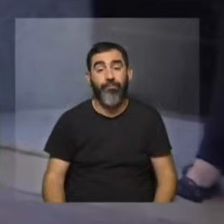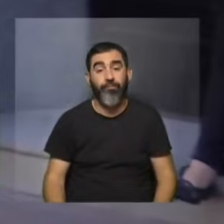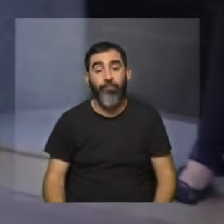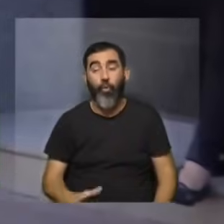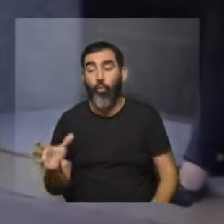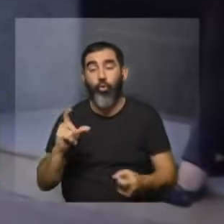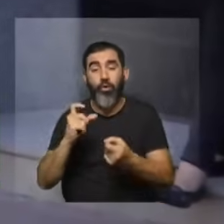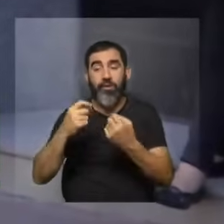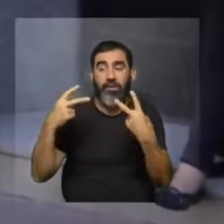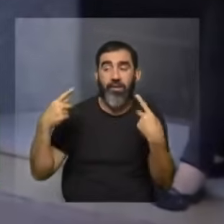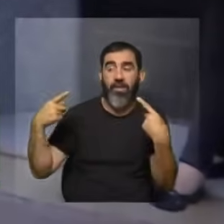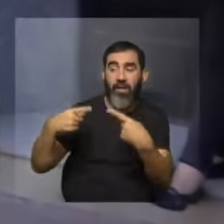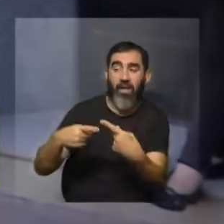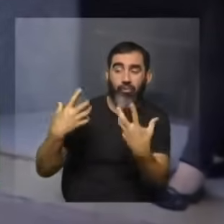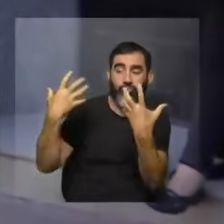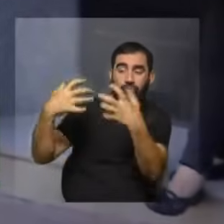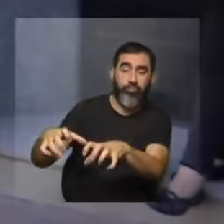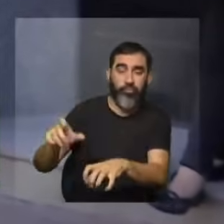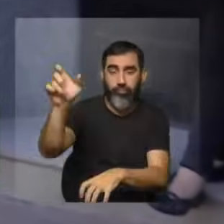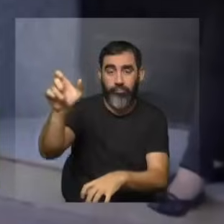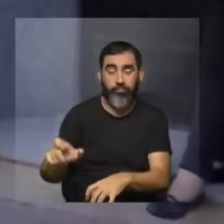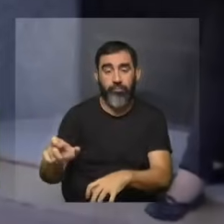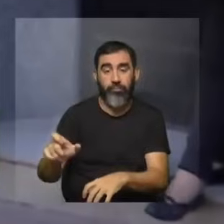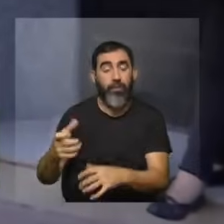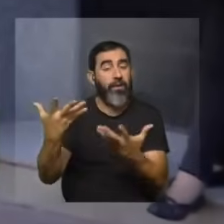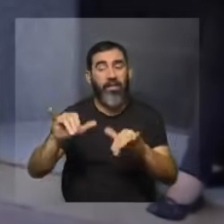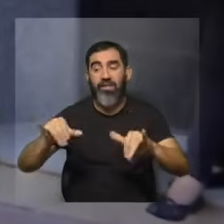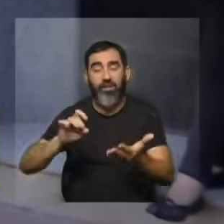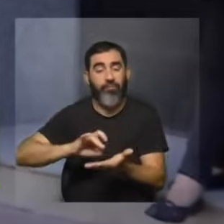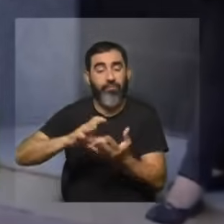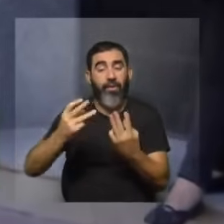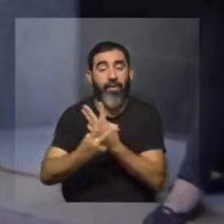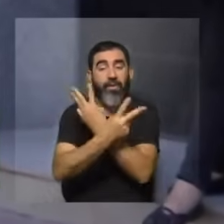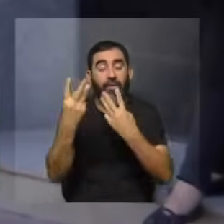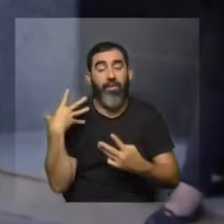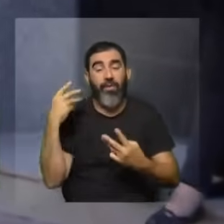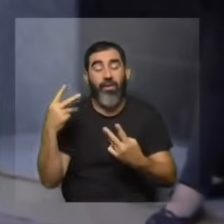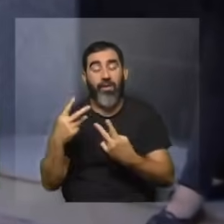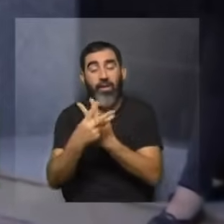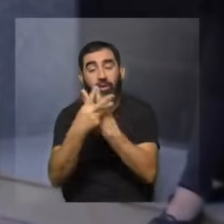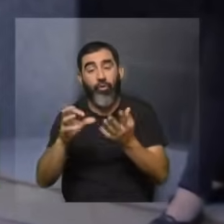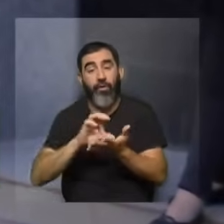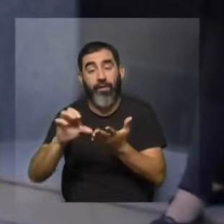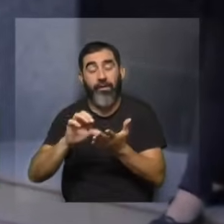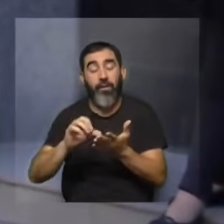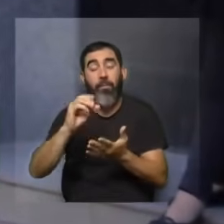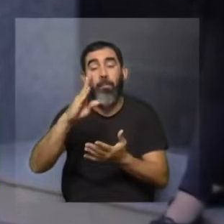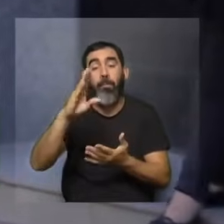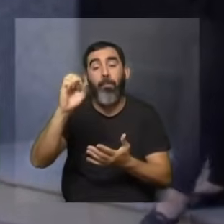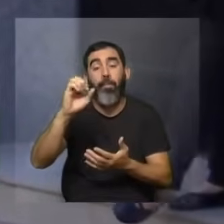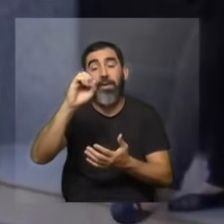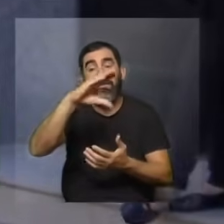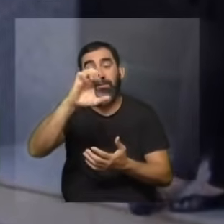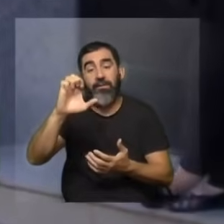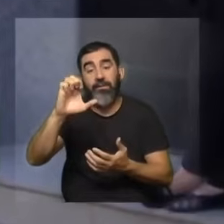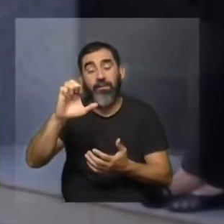los gremios en contra, quieren el cese del director general de servicios administrativos, Marcelo Pelle.